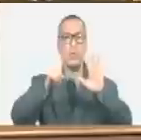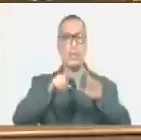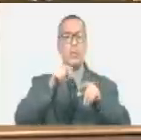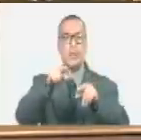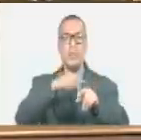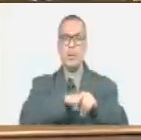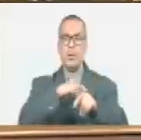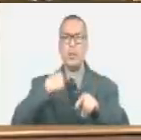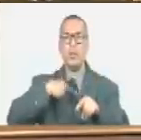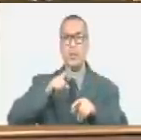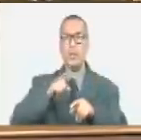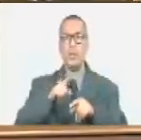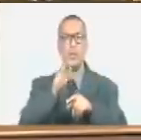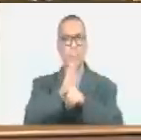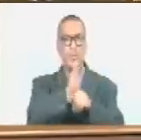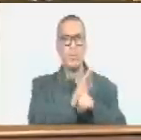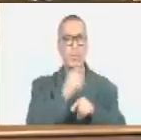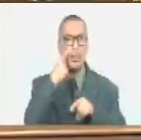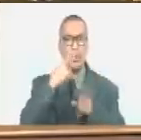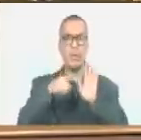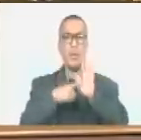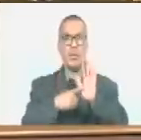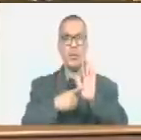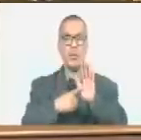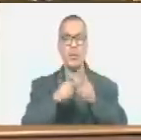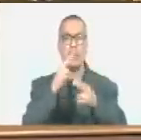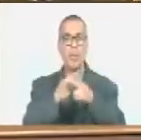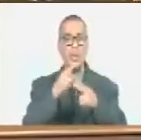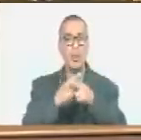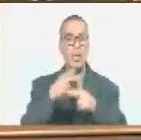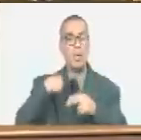bienes sujetos a medidas cautelares presenten riesgo